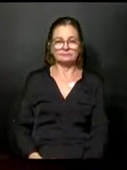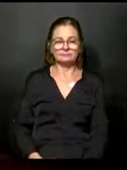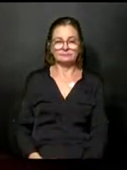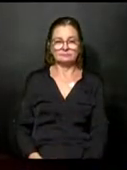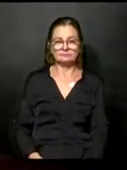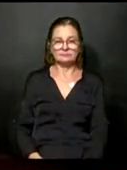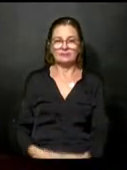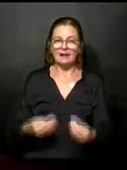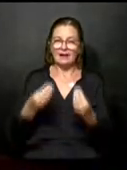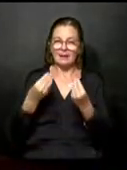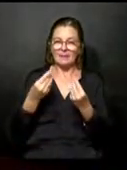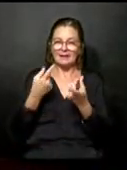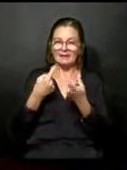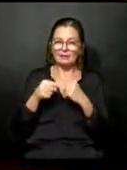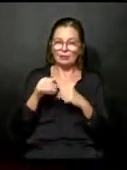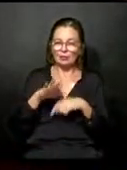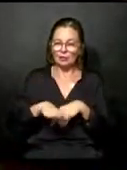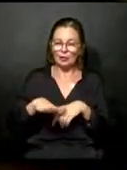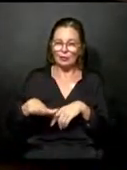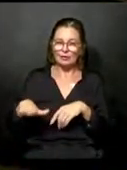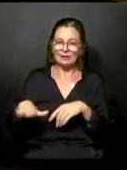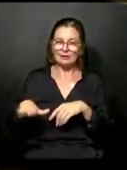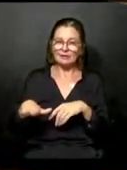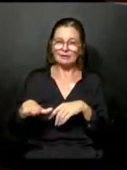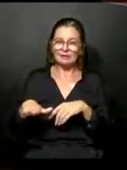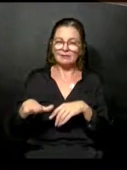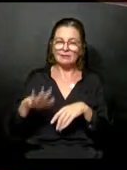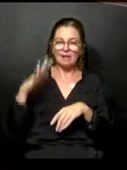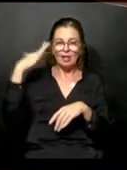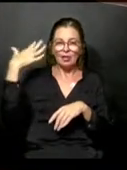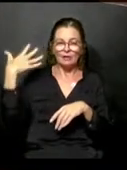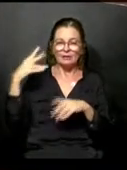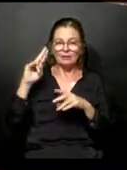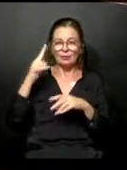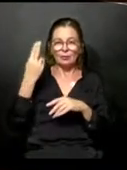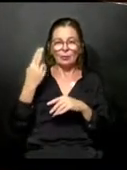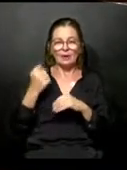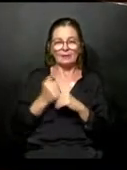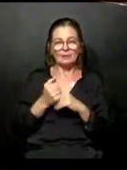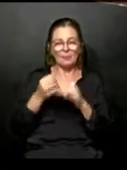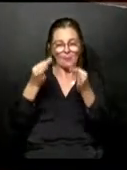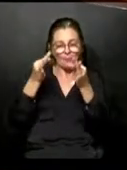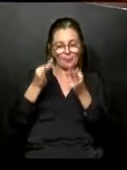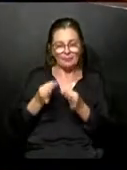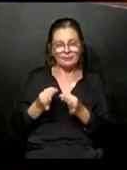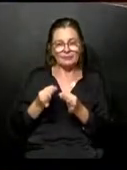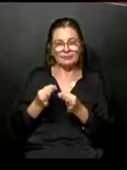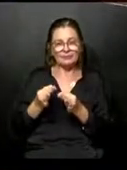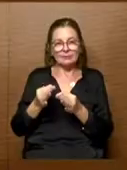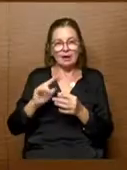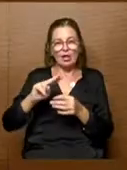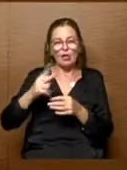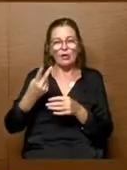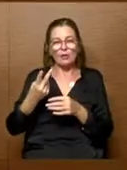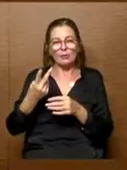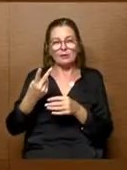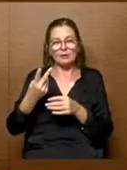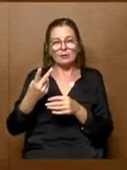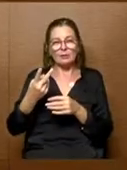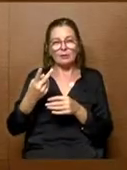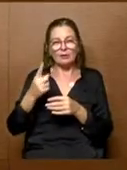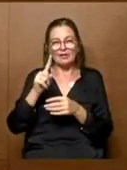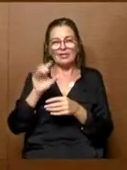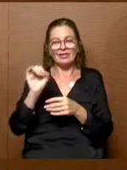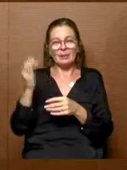¿Y qué pasa entonces con los niños, niñas y adolescentes en Uruguay? Puntualmente se duplica con respecto a la media del